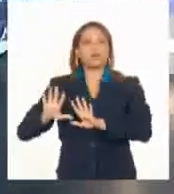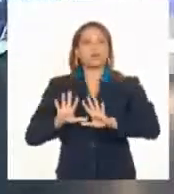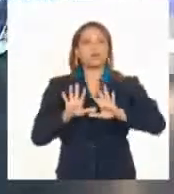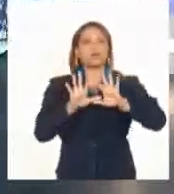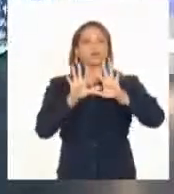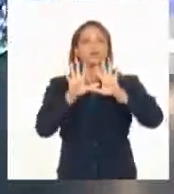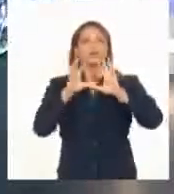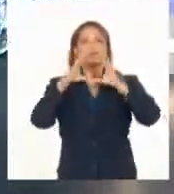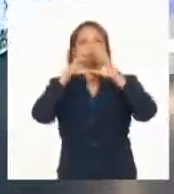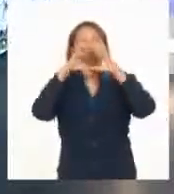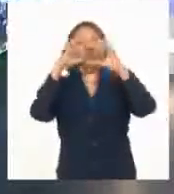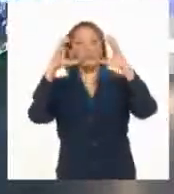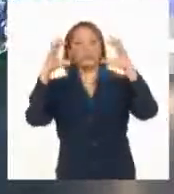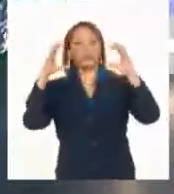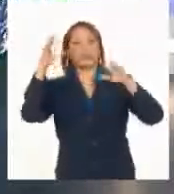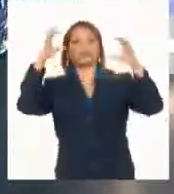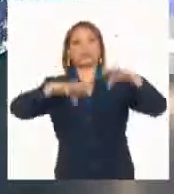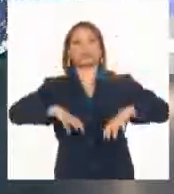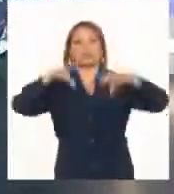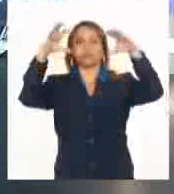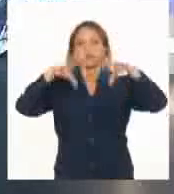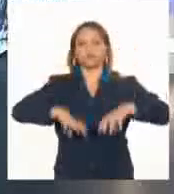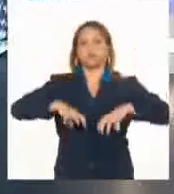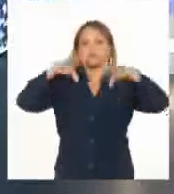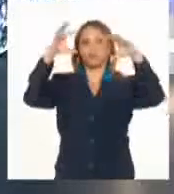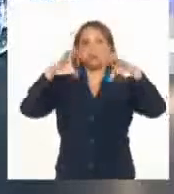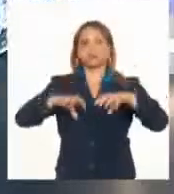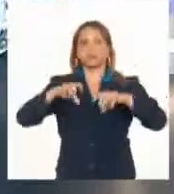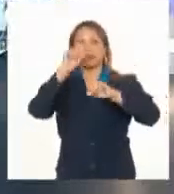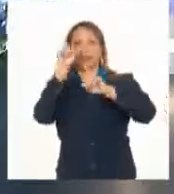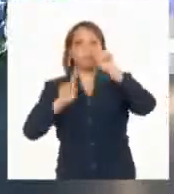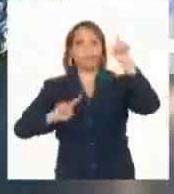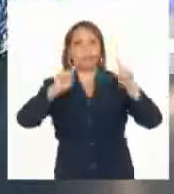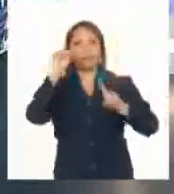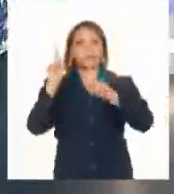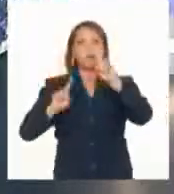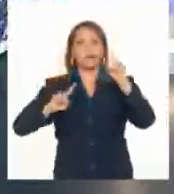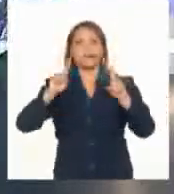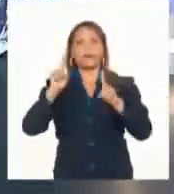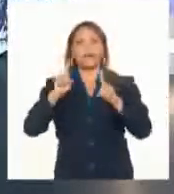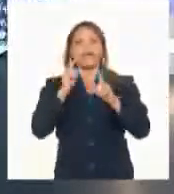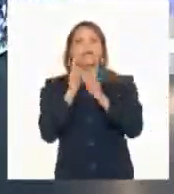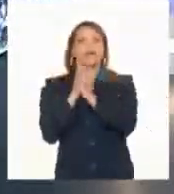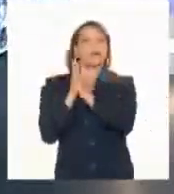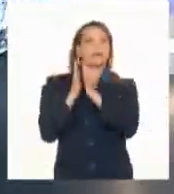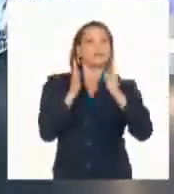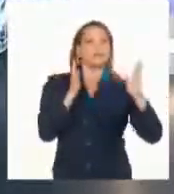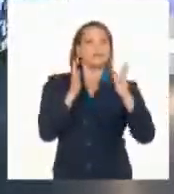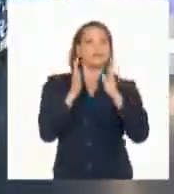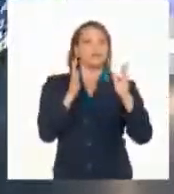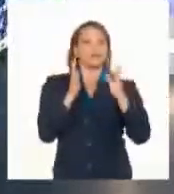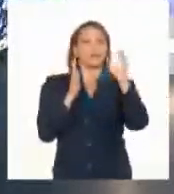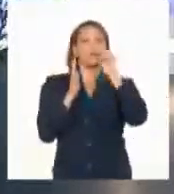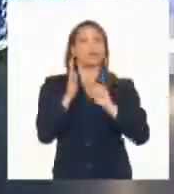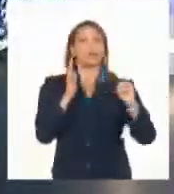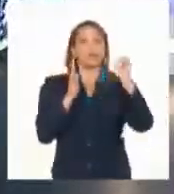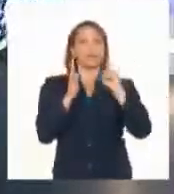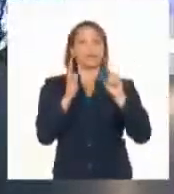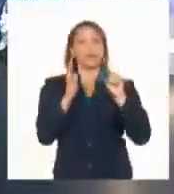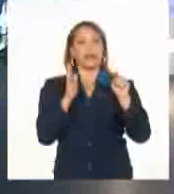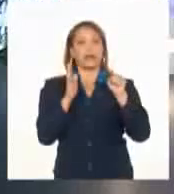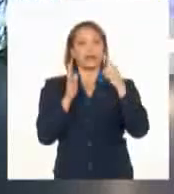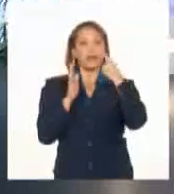de nublados con chubascos, lluvias y también aisladas tormentas eléctricas en la mitad oriental de nuestro país. O sea, se puede